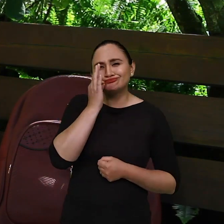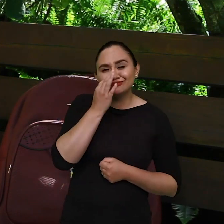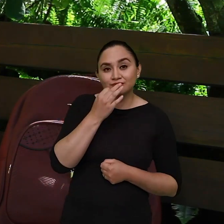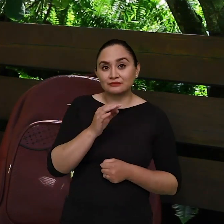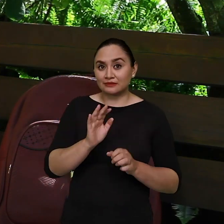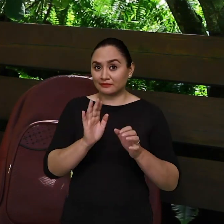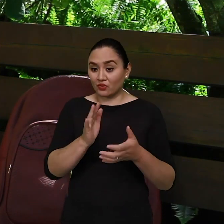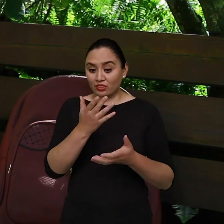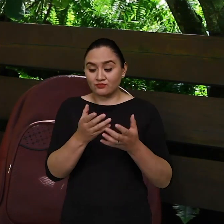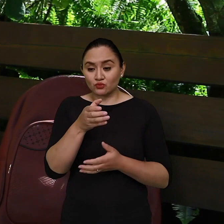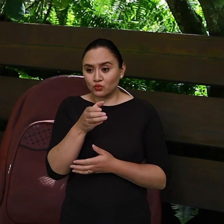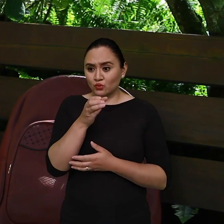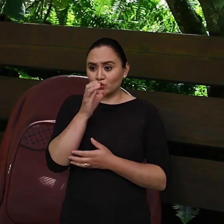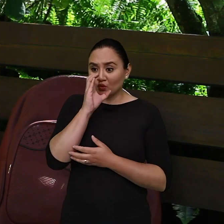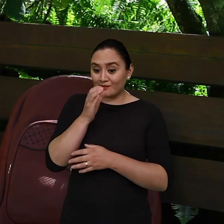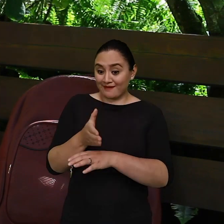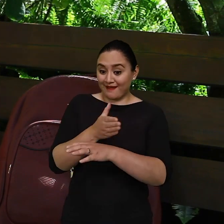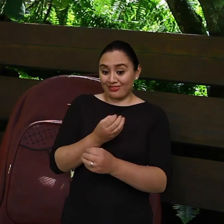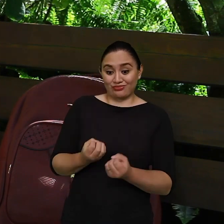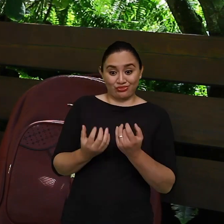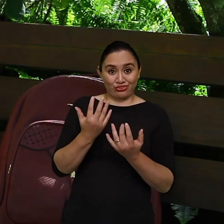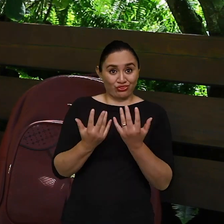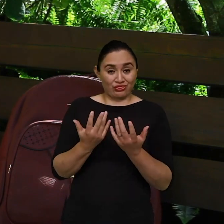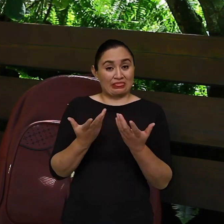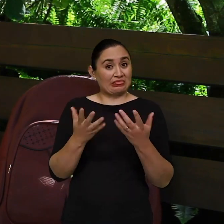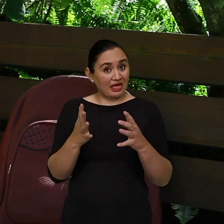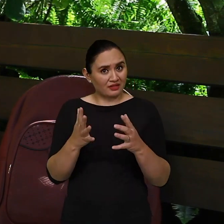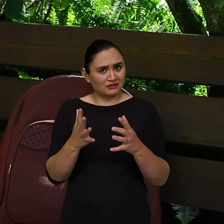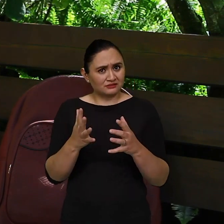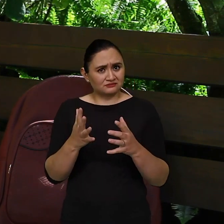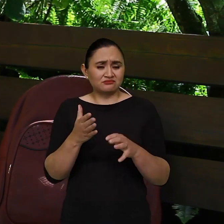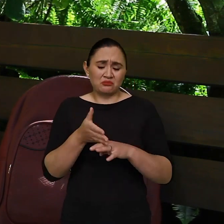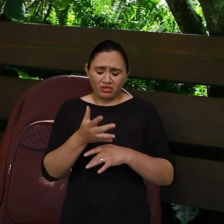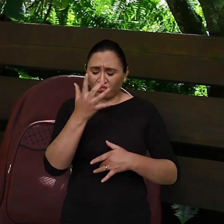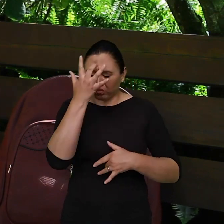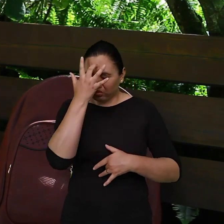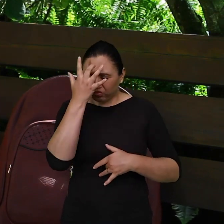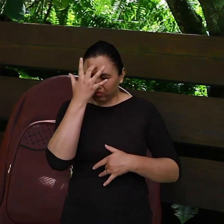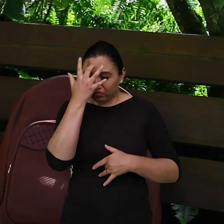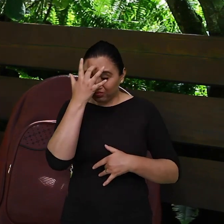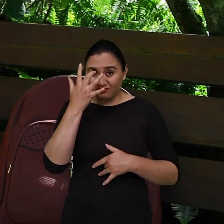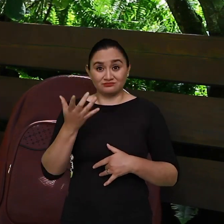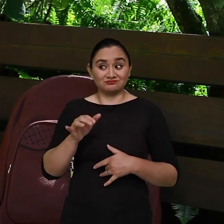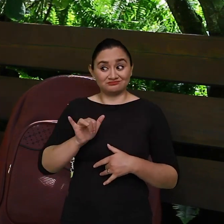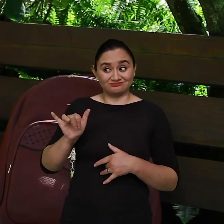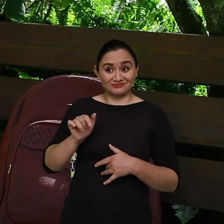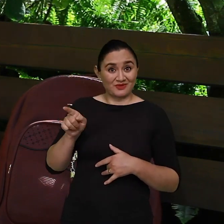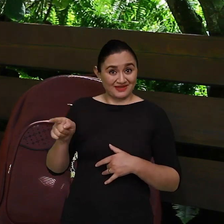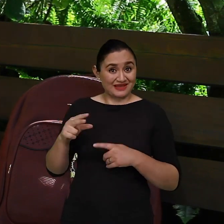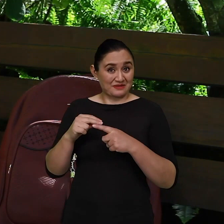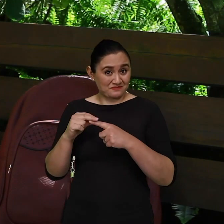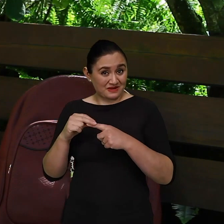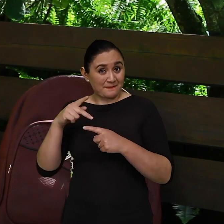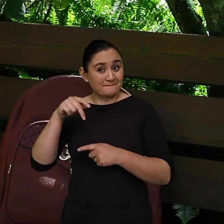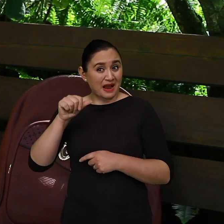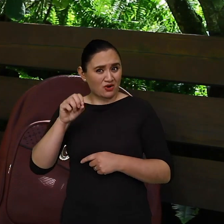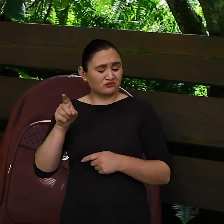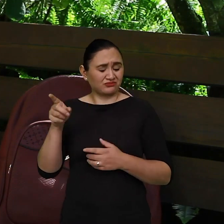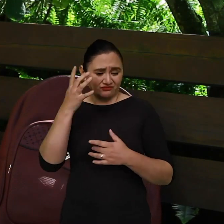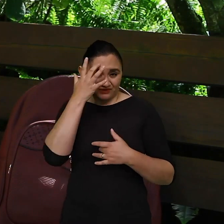la leche, qué rica es. Pero si la tomamos sin pasteurizar o hervir, nos podemos enfermar, como mi prima